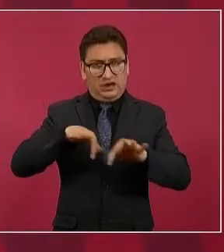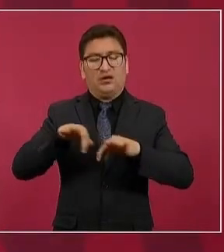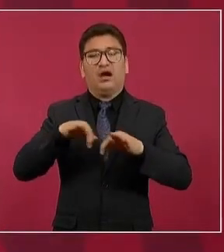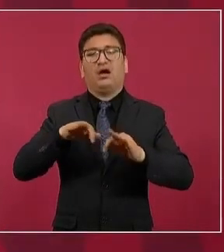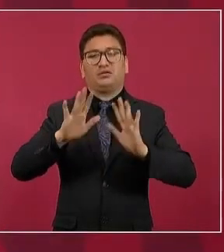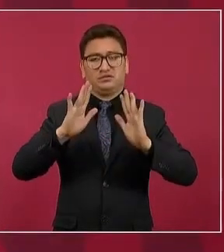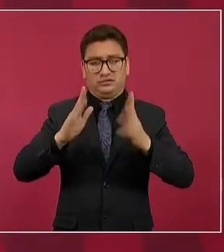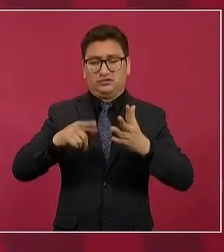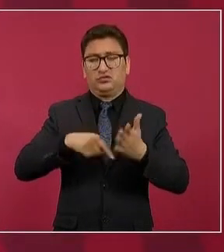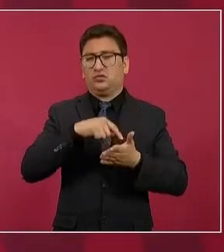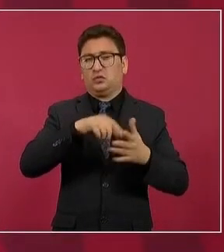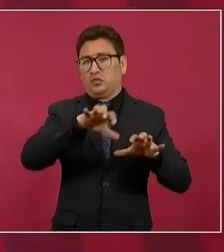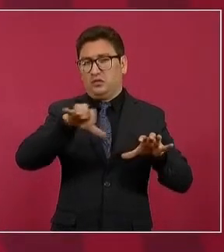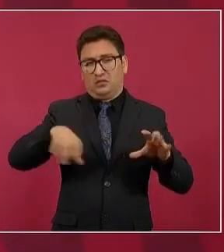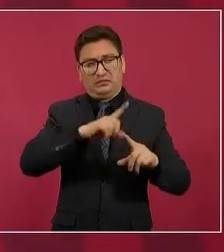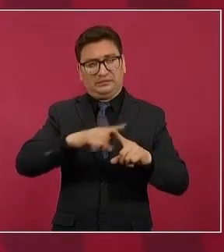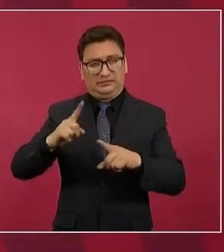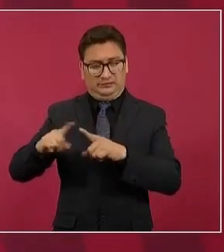salud,